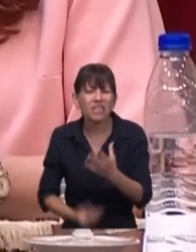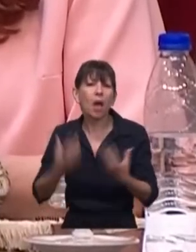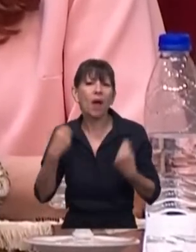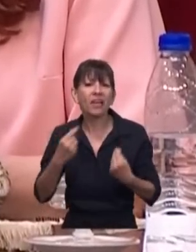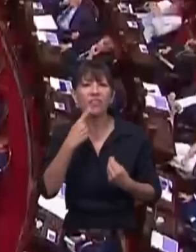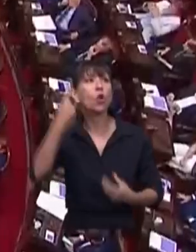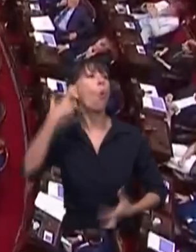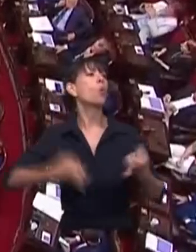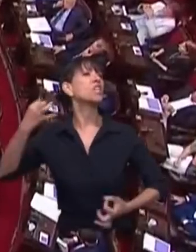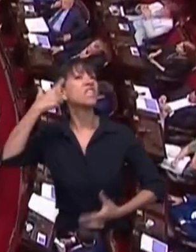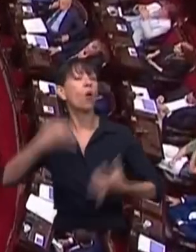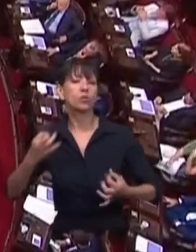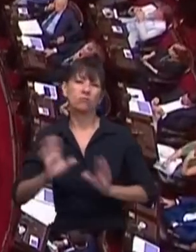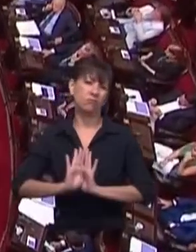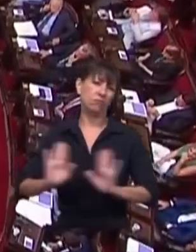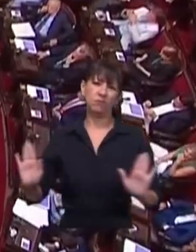de la justicia.